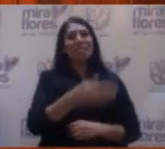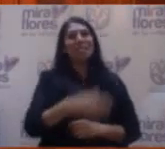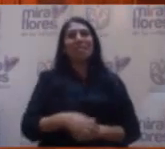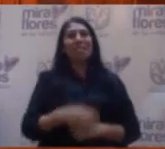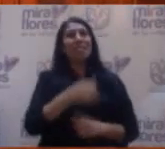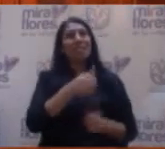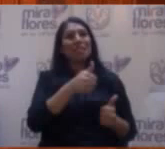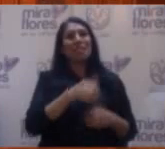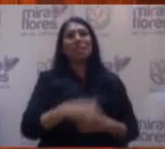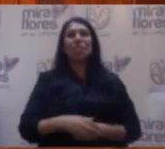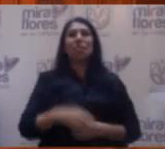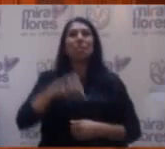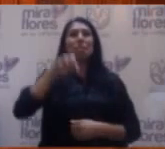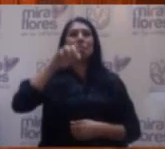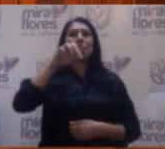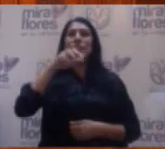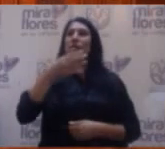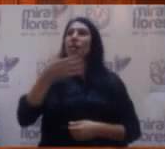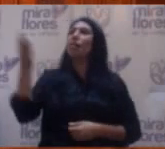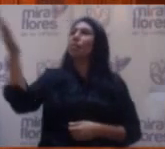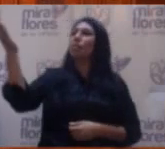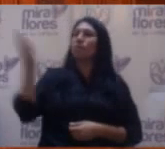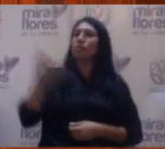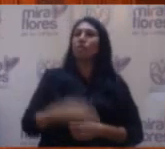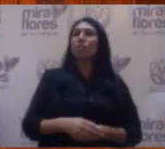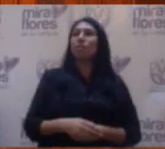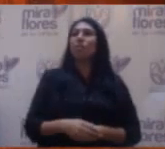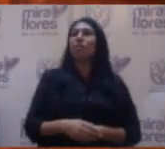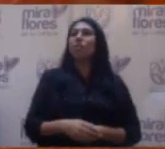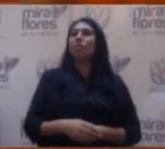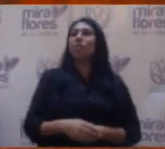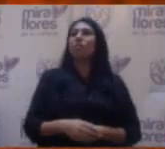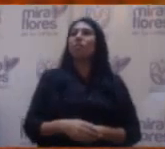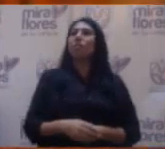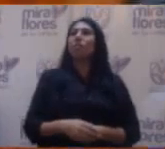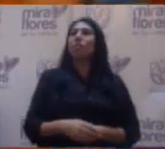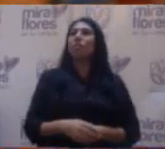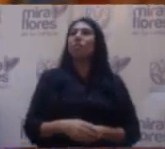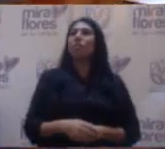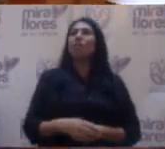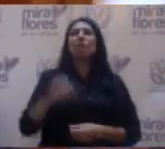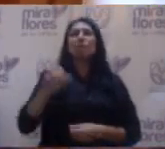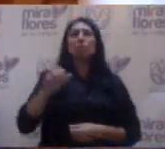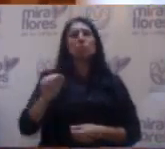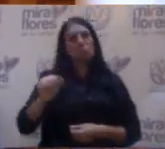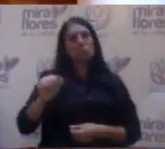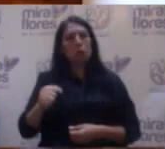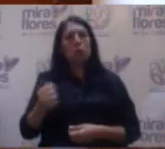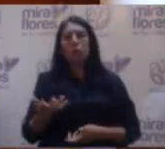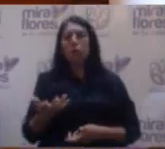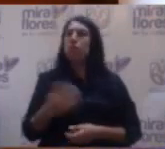tal? Tiene el uso de la palabra, señor de Albertis. Sí,